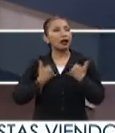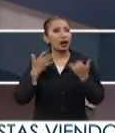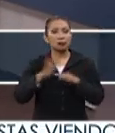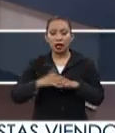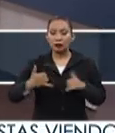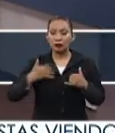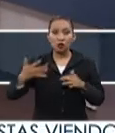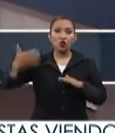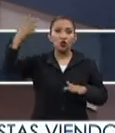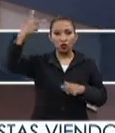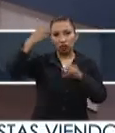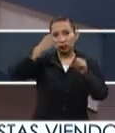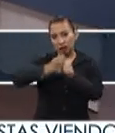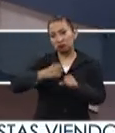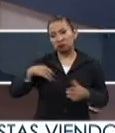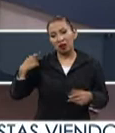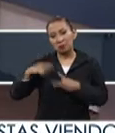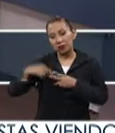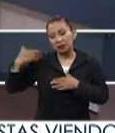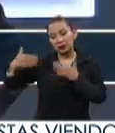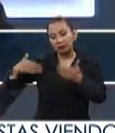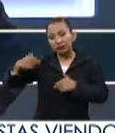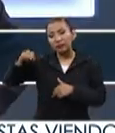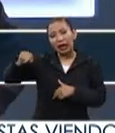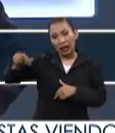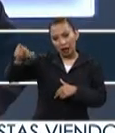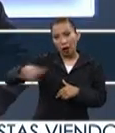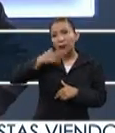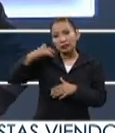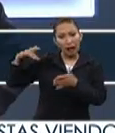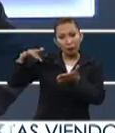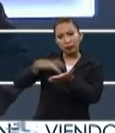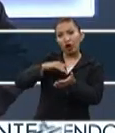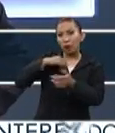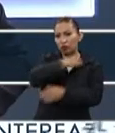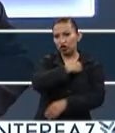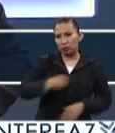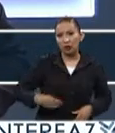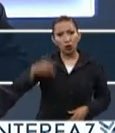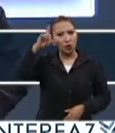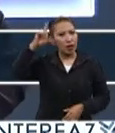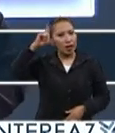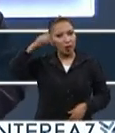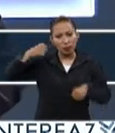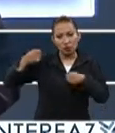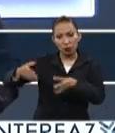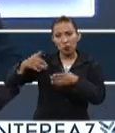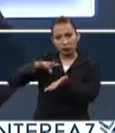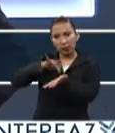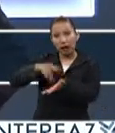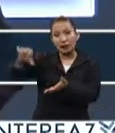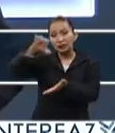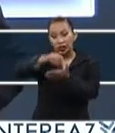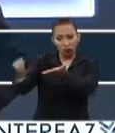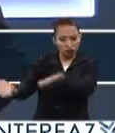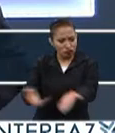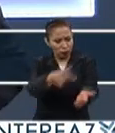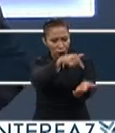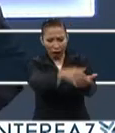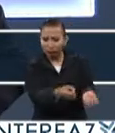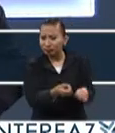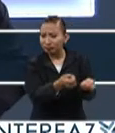más jóvenes desde hace 2 años. Él ya está apoyado por el municipio de Guadalupe y de hecho le brindaron un centro